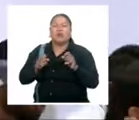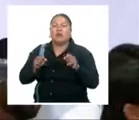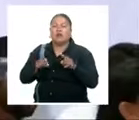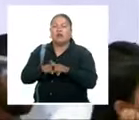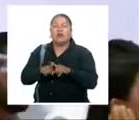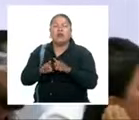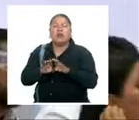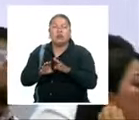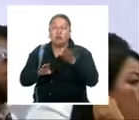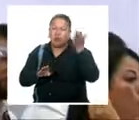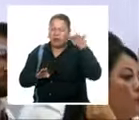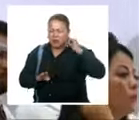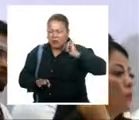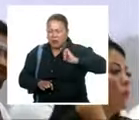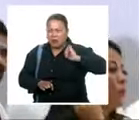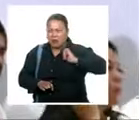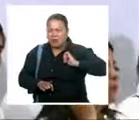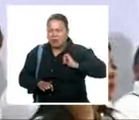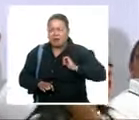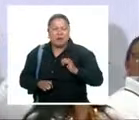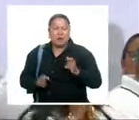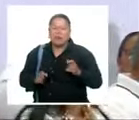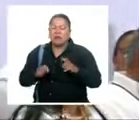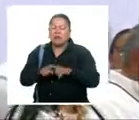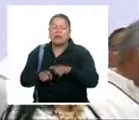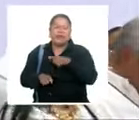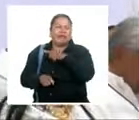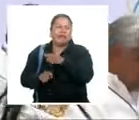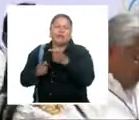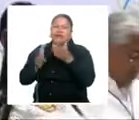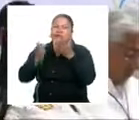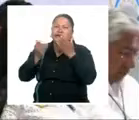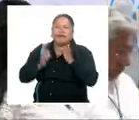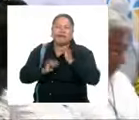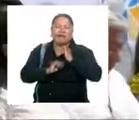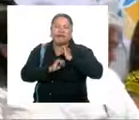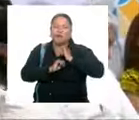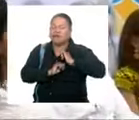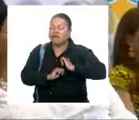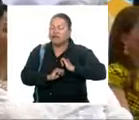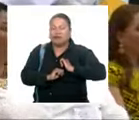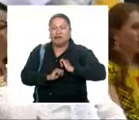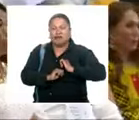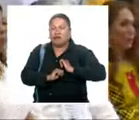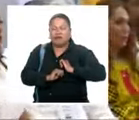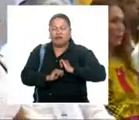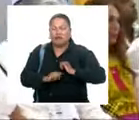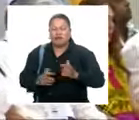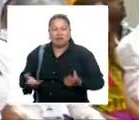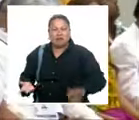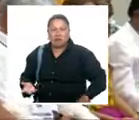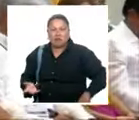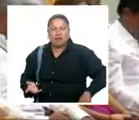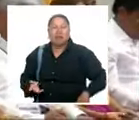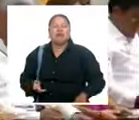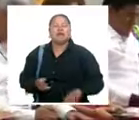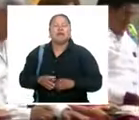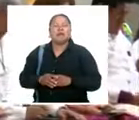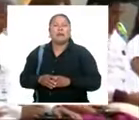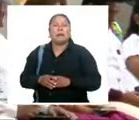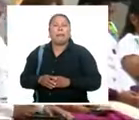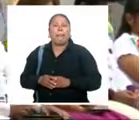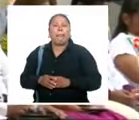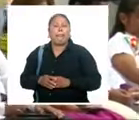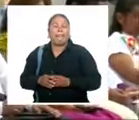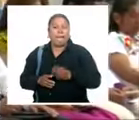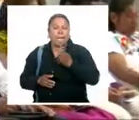de nuestro país, carecen de toda autoridad moral. No tienen autoridad,